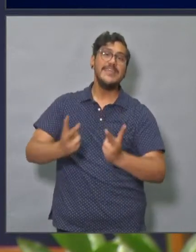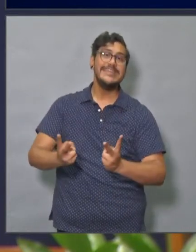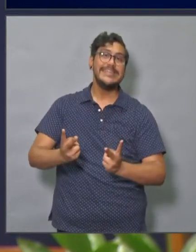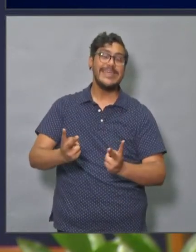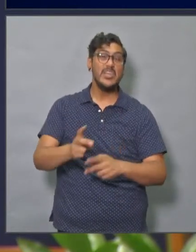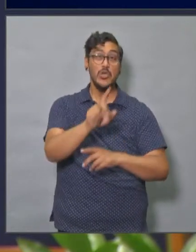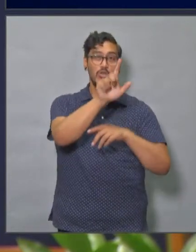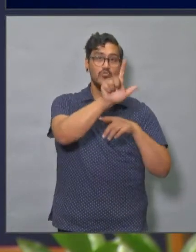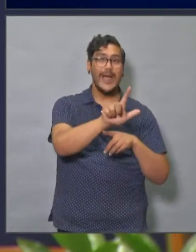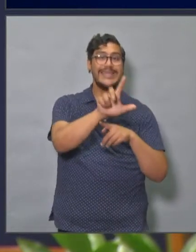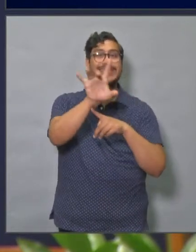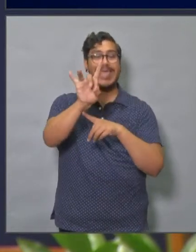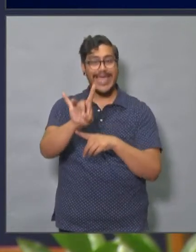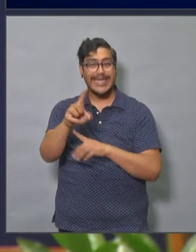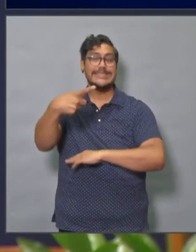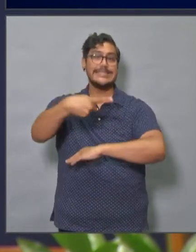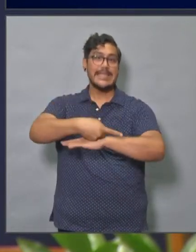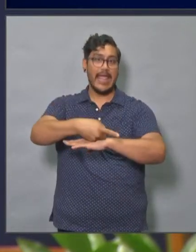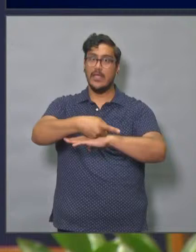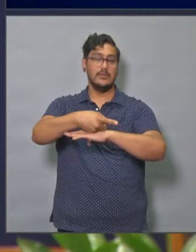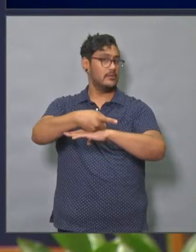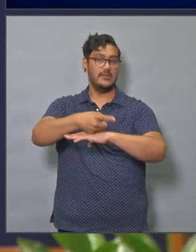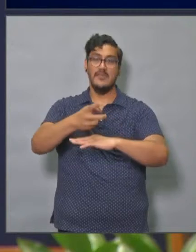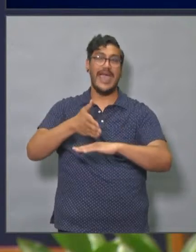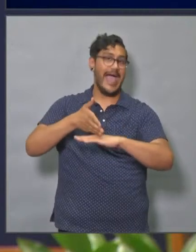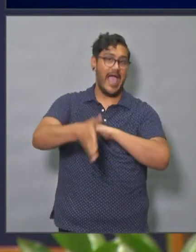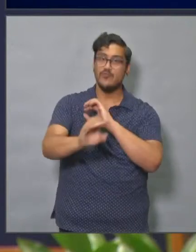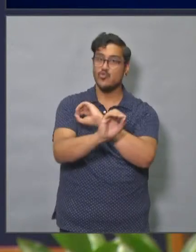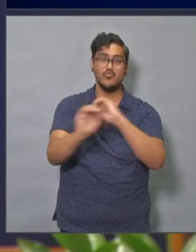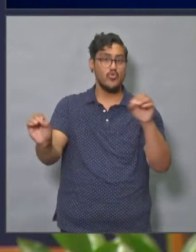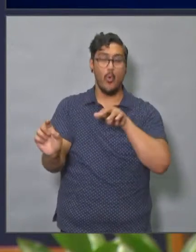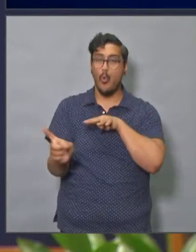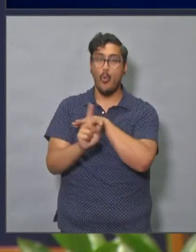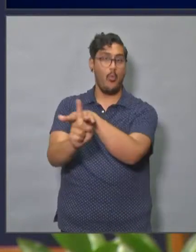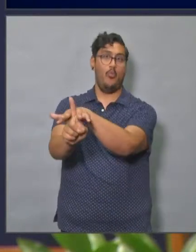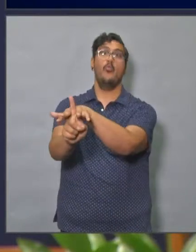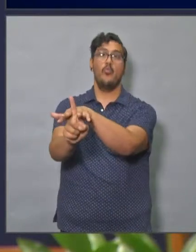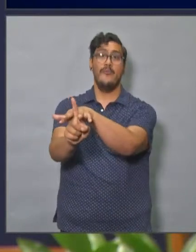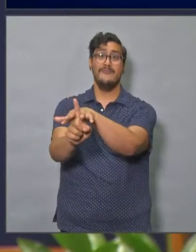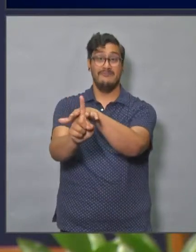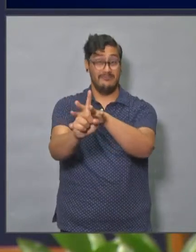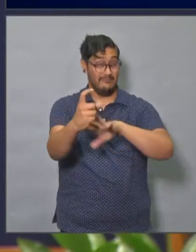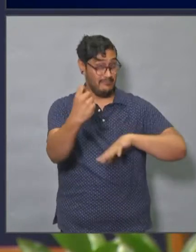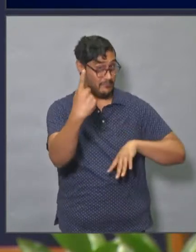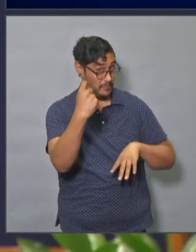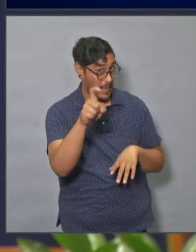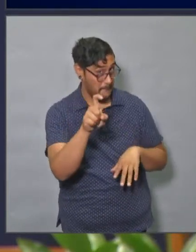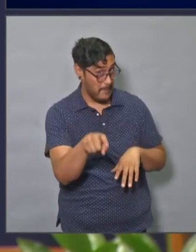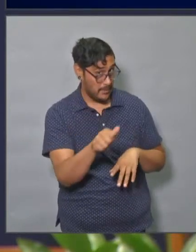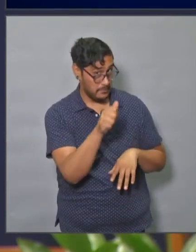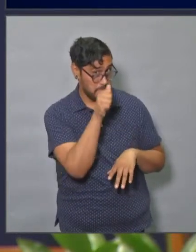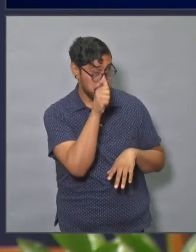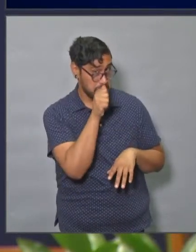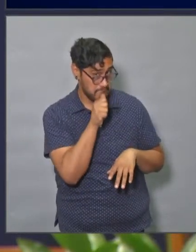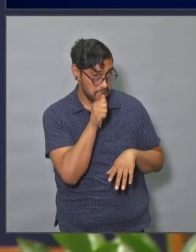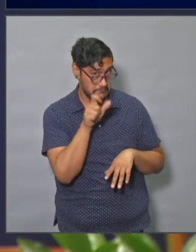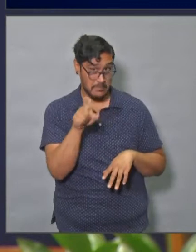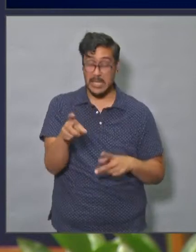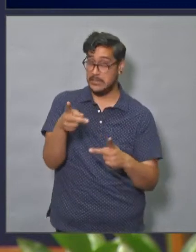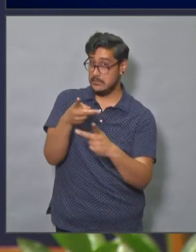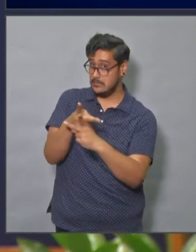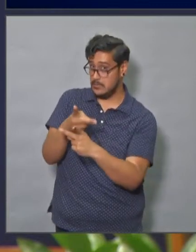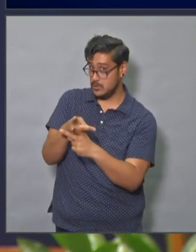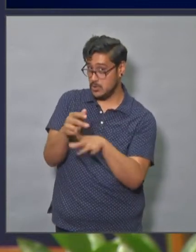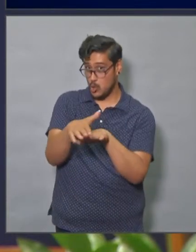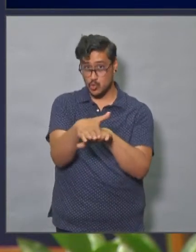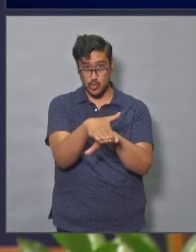Es muy importante que las reglas de visita se relajen de manera lenta y cautelosa, y esto probablemente significa